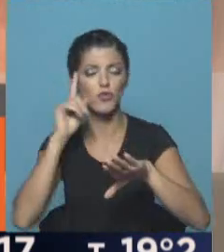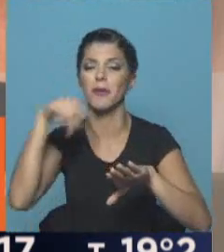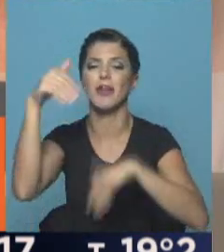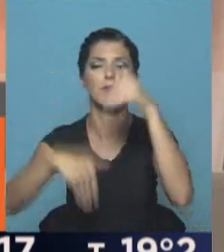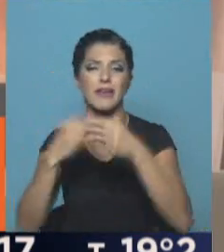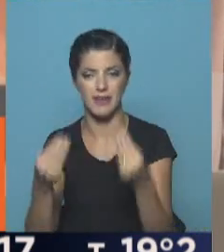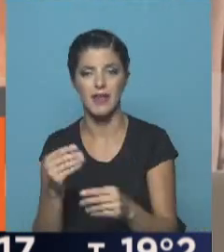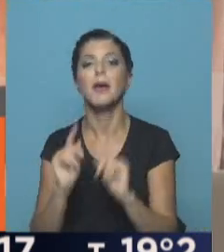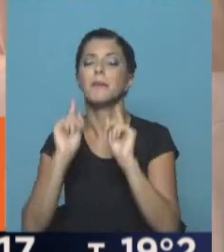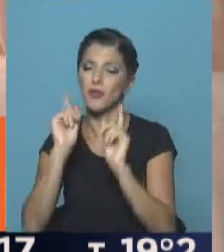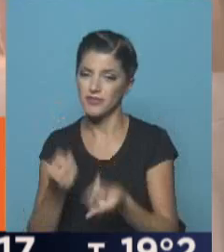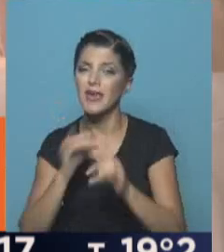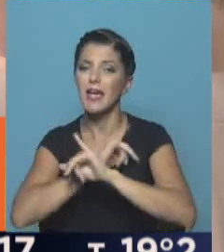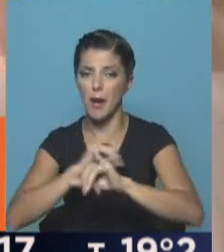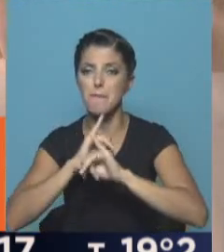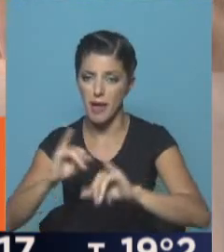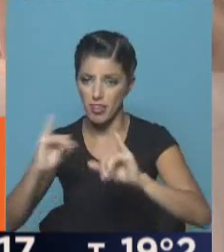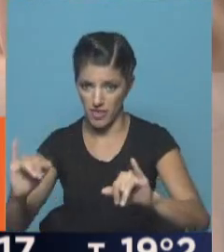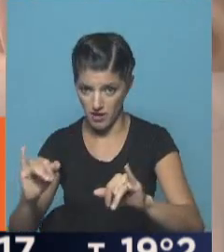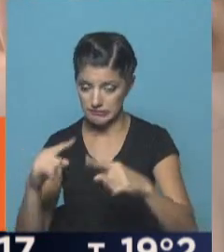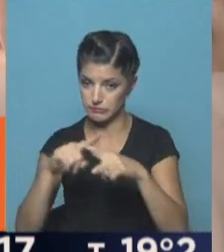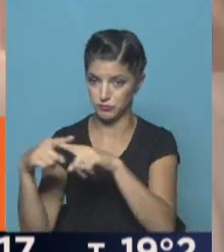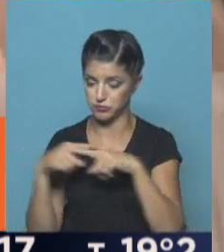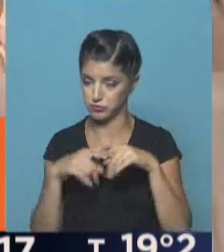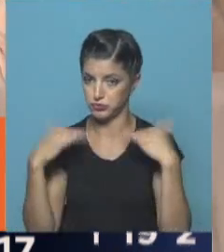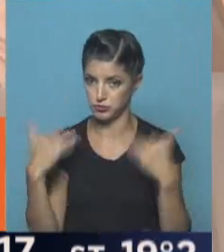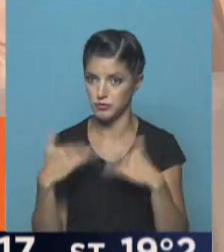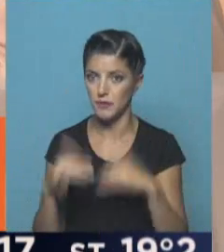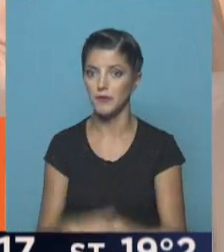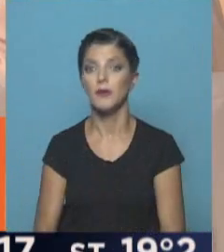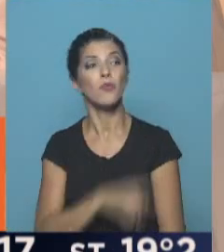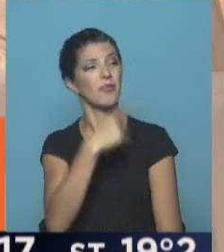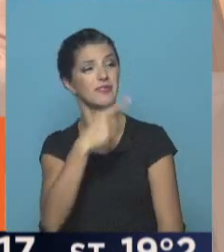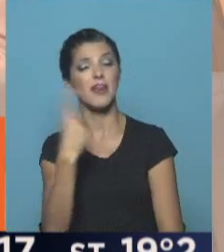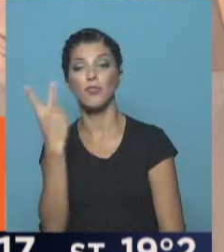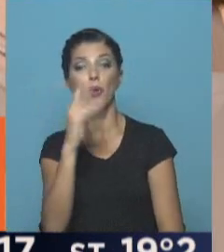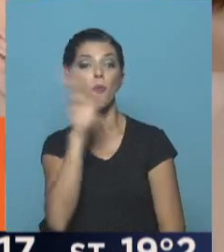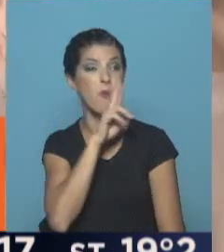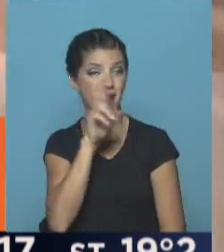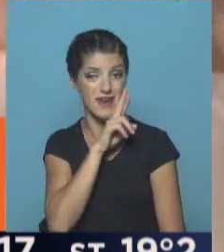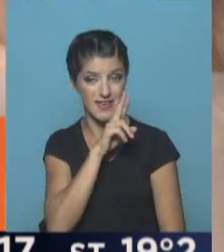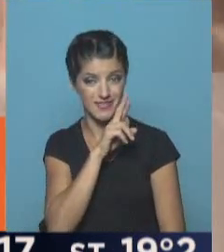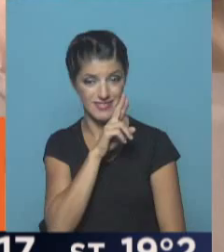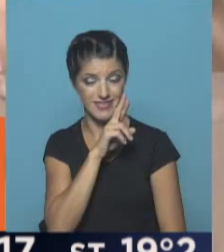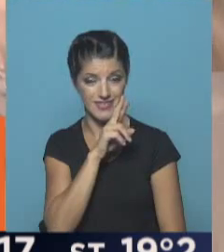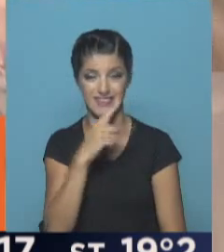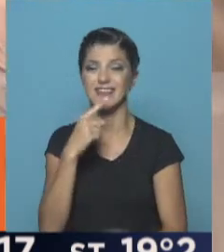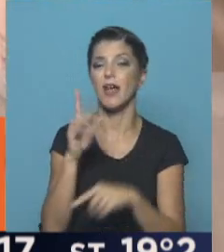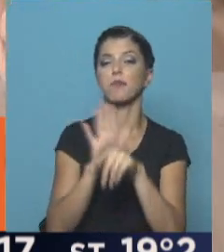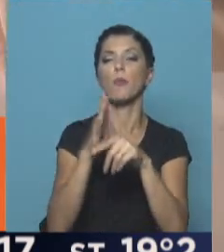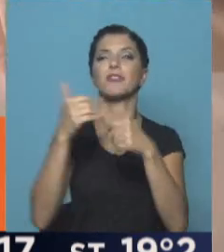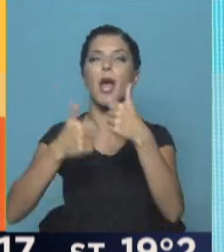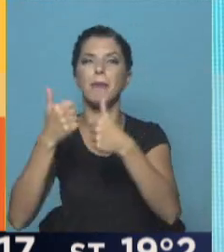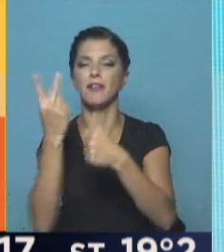muy agresiva. Cuando Raúl dice que esta campaña estaba entre dos mujeres, no es solo la